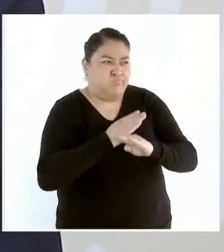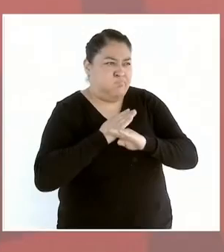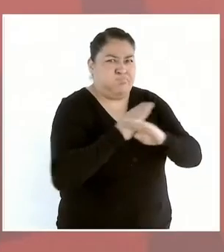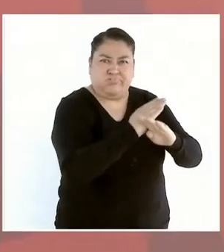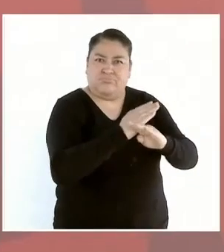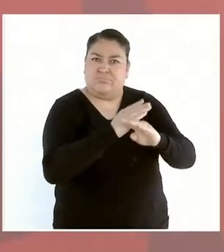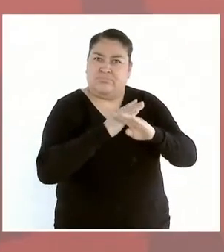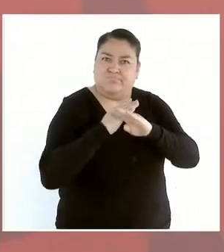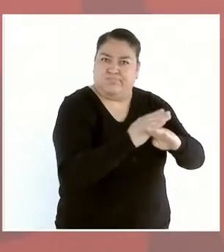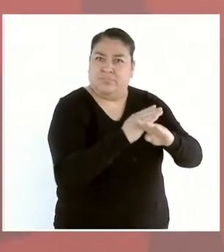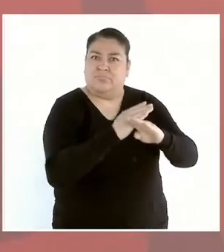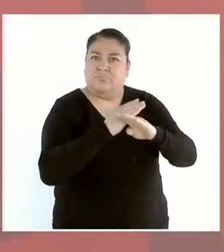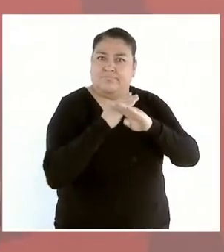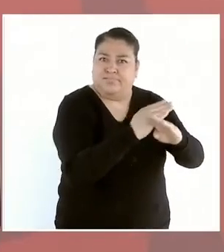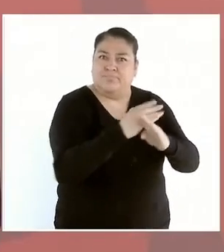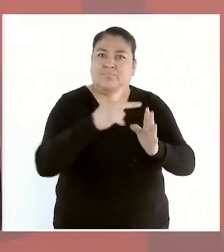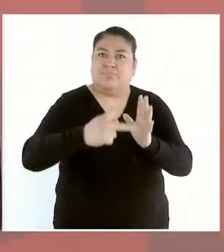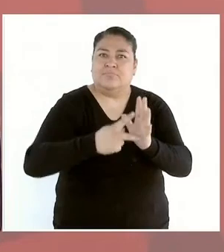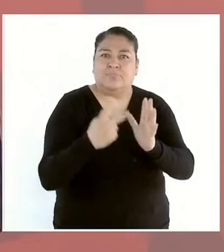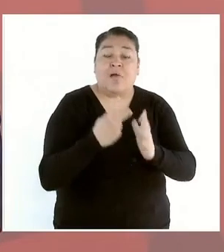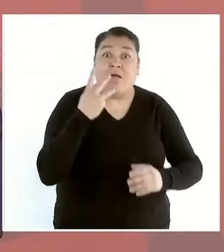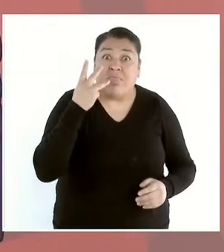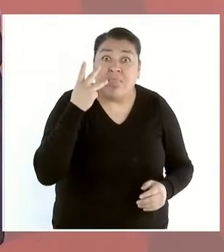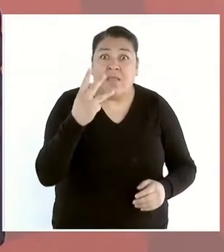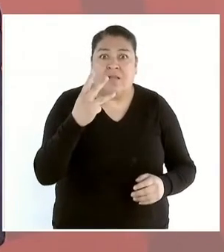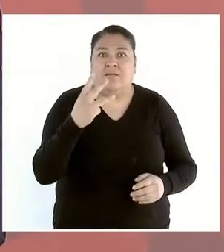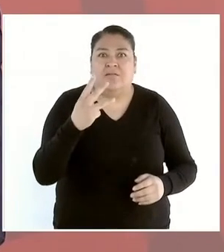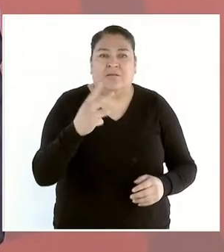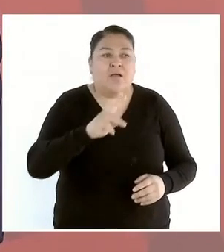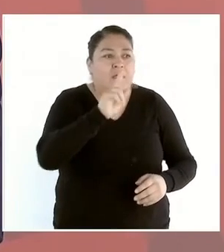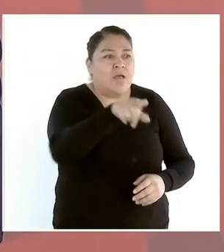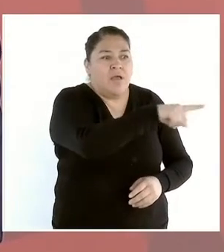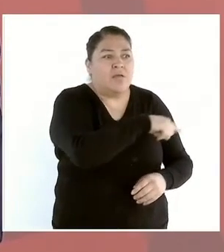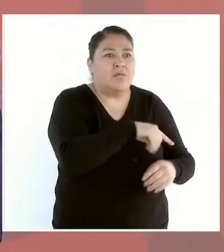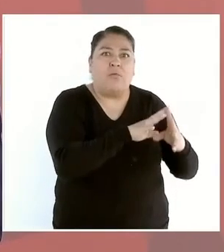en completa dispersión